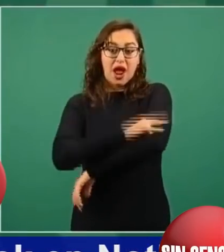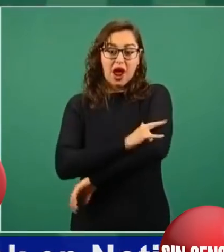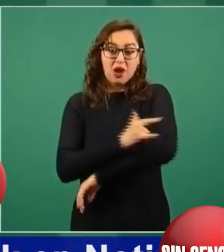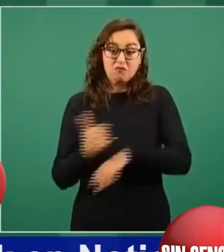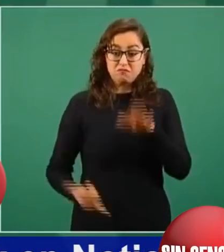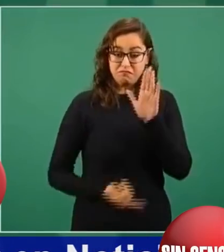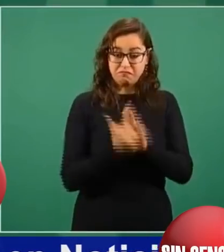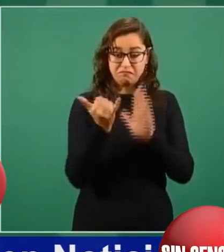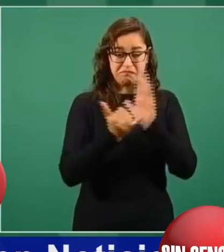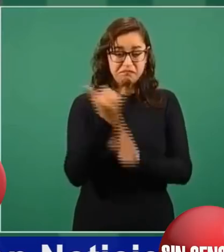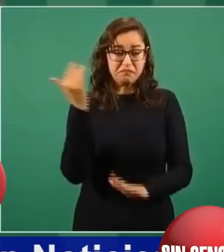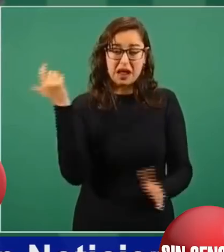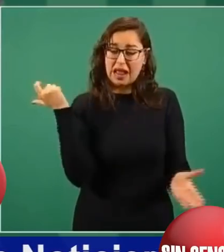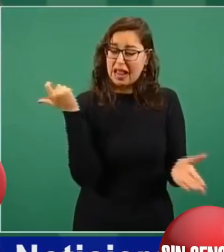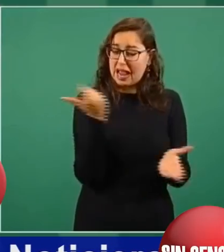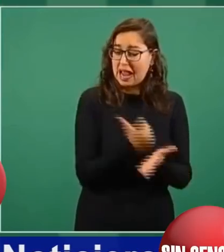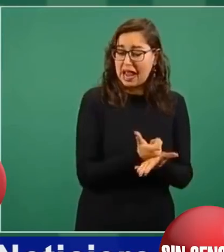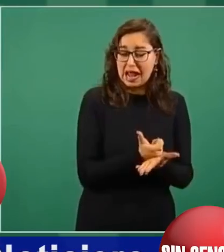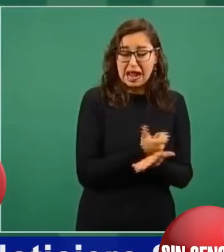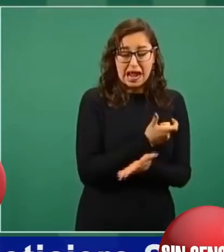con un costo estimado